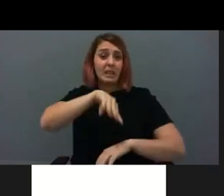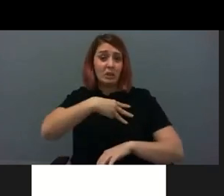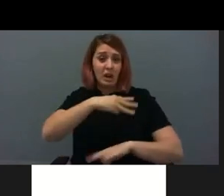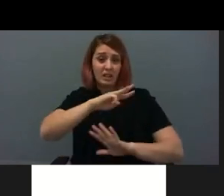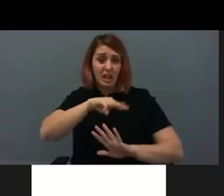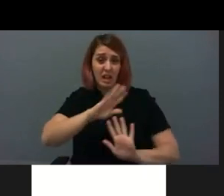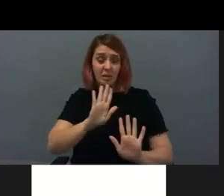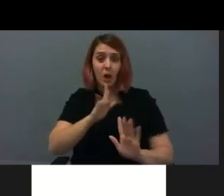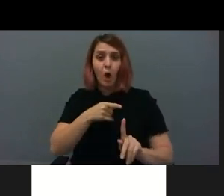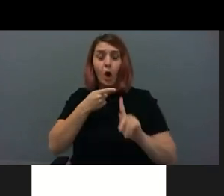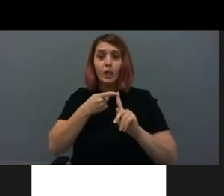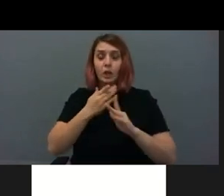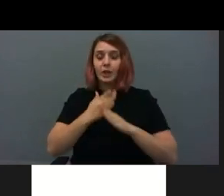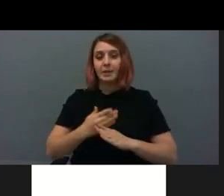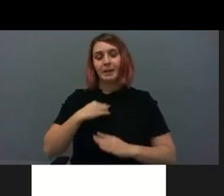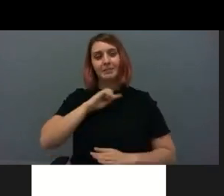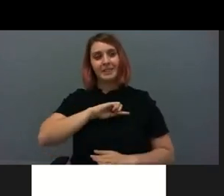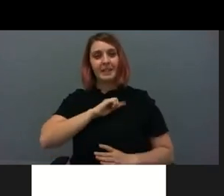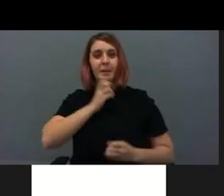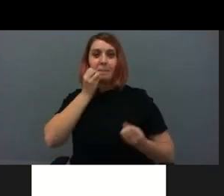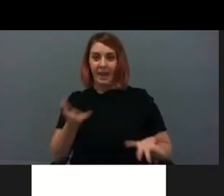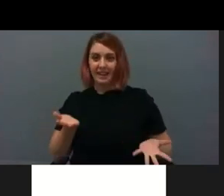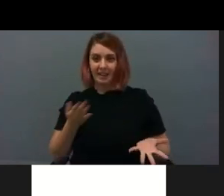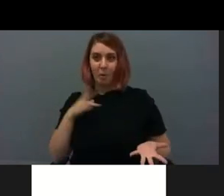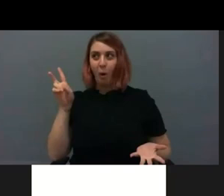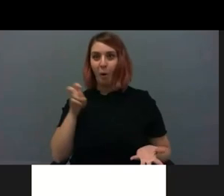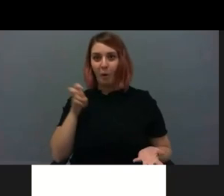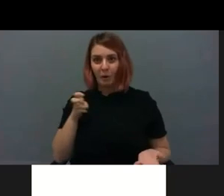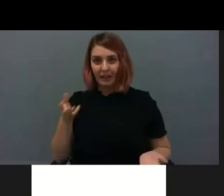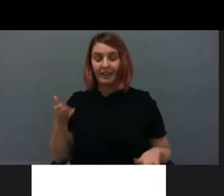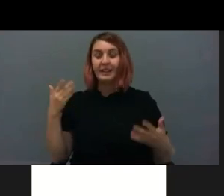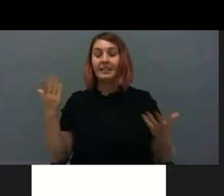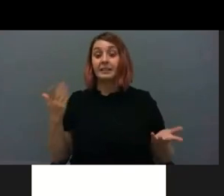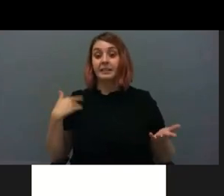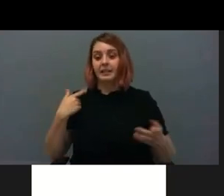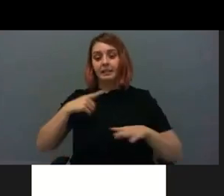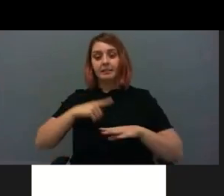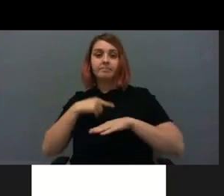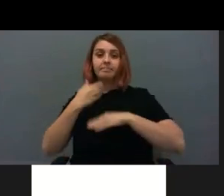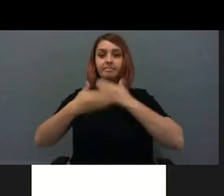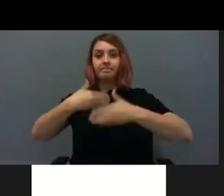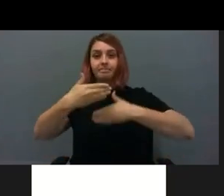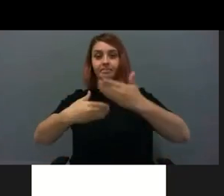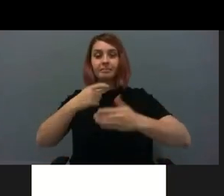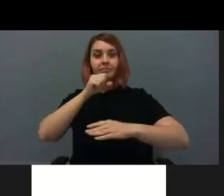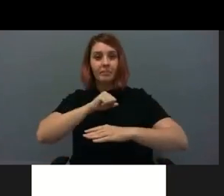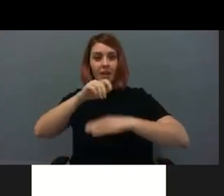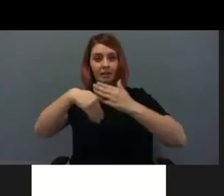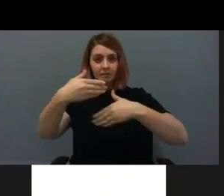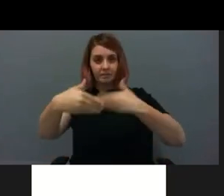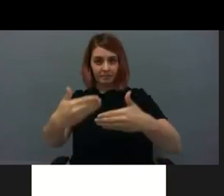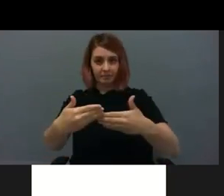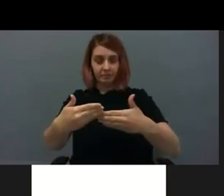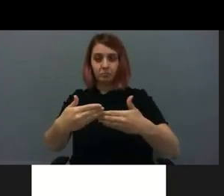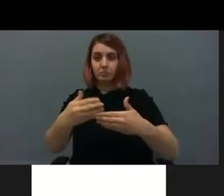lo suficiente para poder sentirte bien, ¿no? Y bueno, pues así van pasando los años. Edu súper